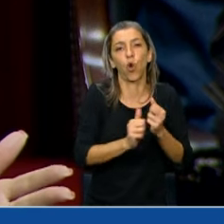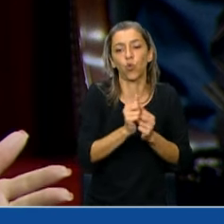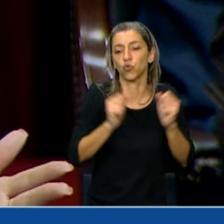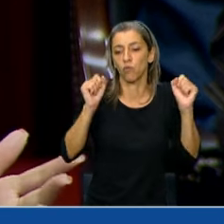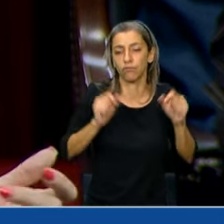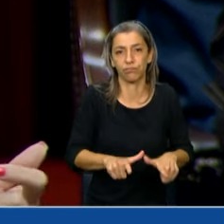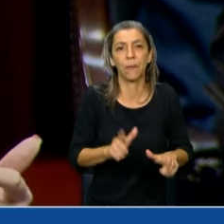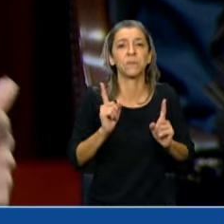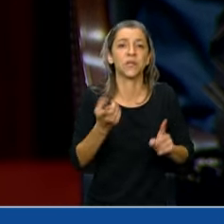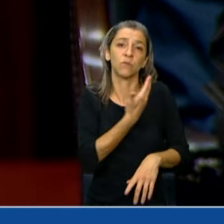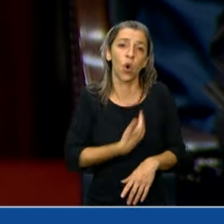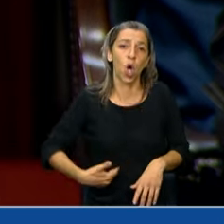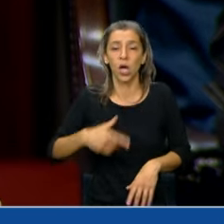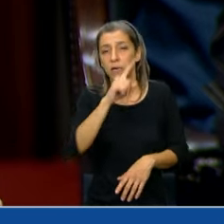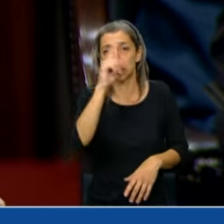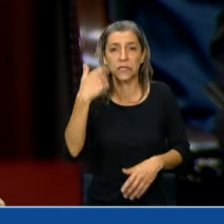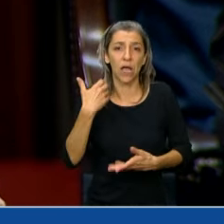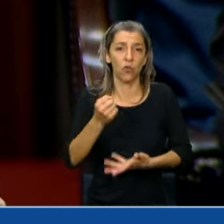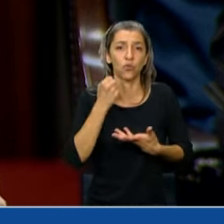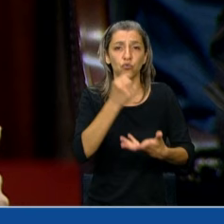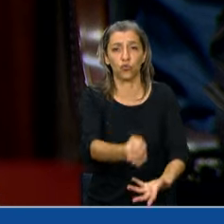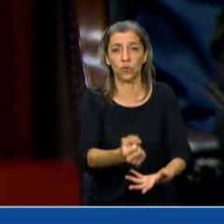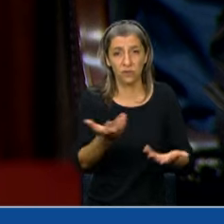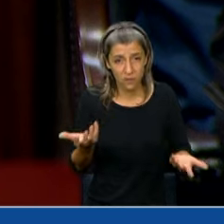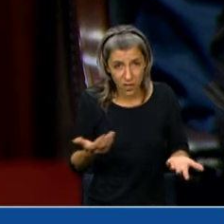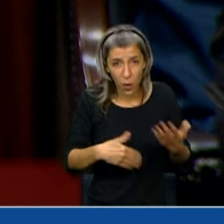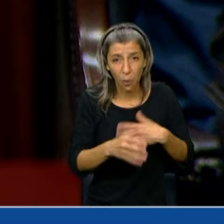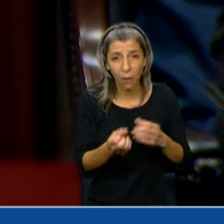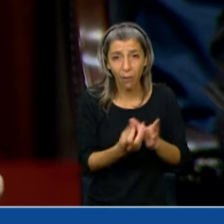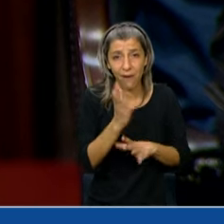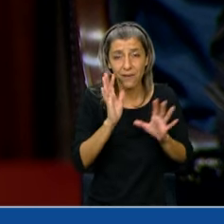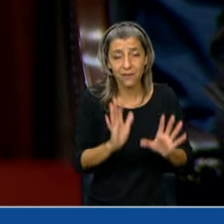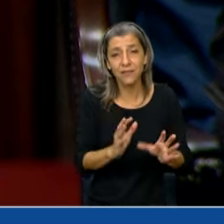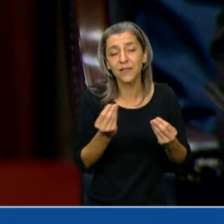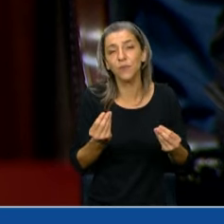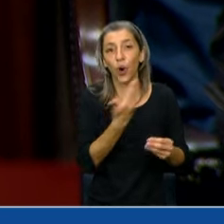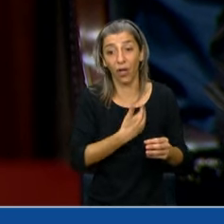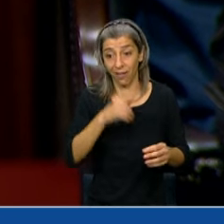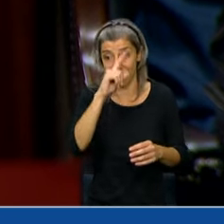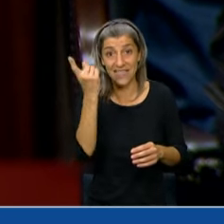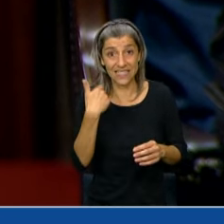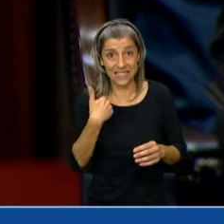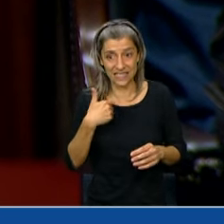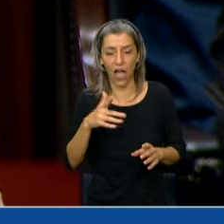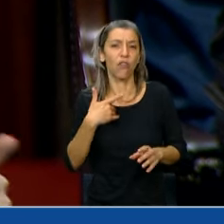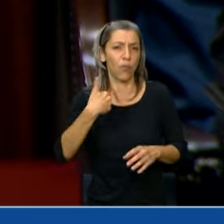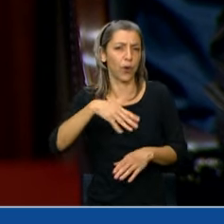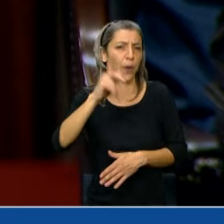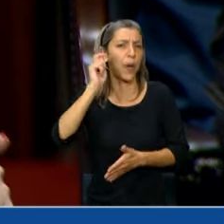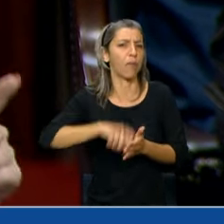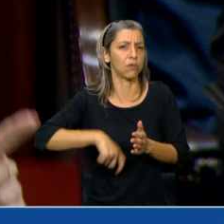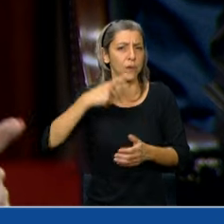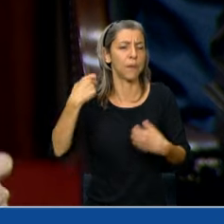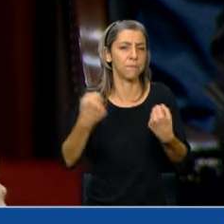subsidiada por el estado y digo que es subsidiada por el estado porque en ese convenio que celebran entre